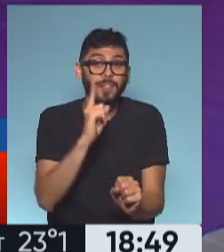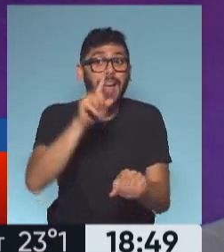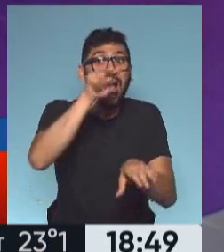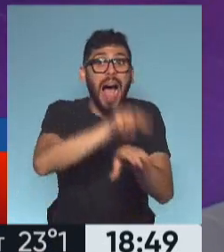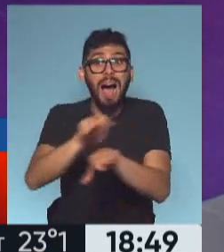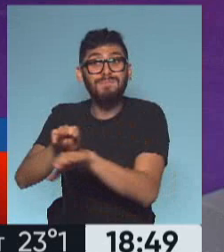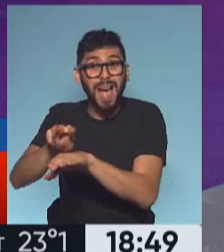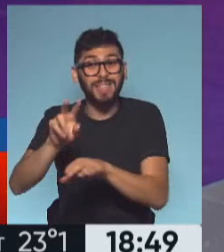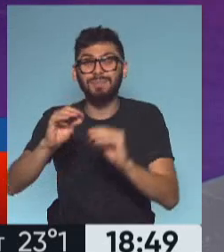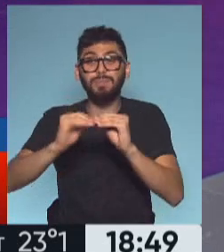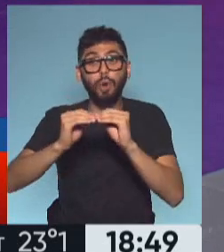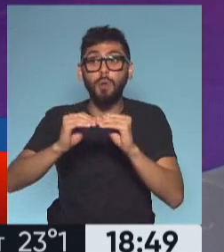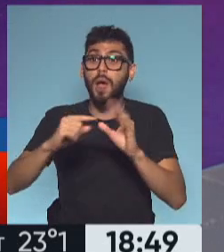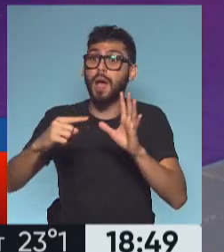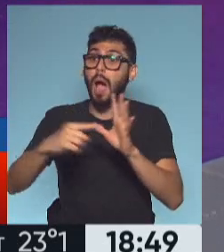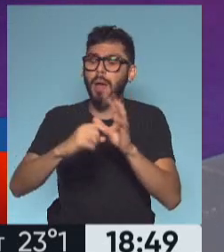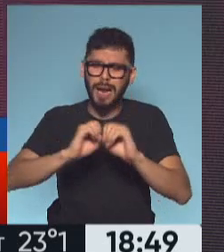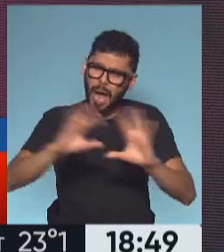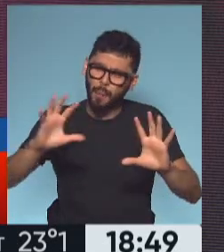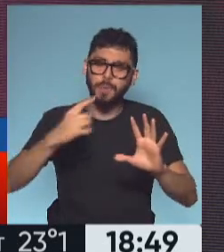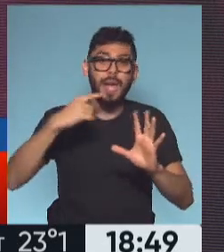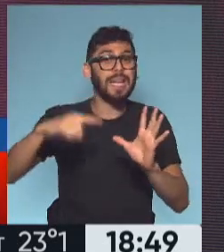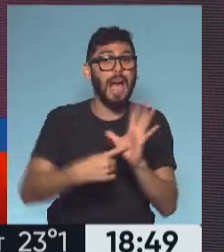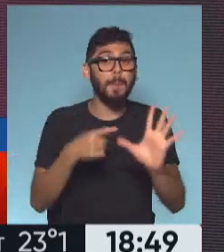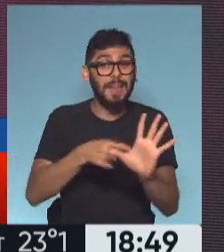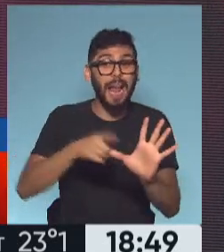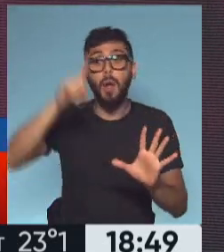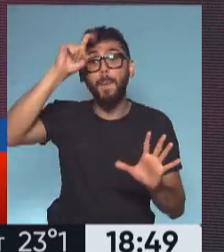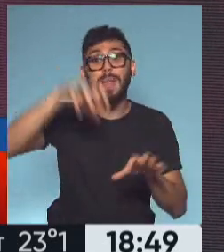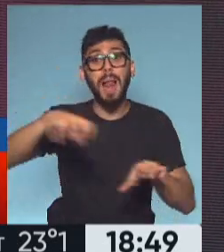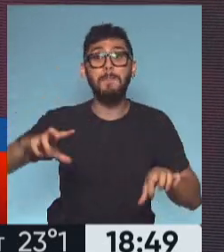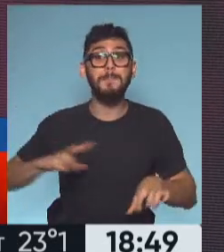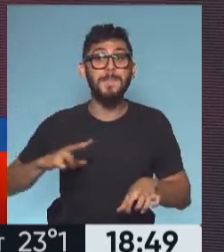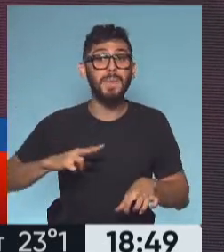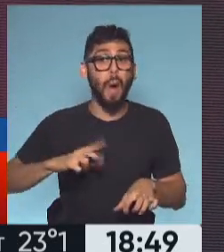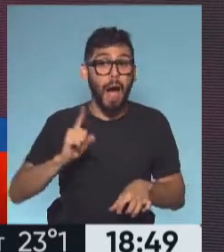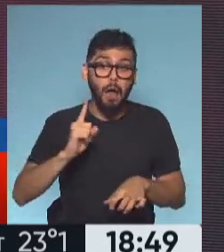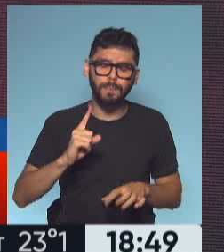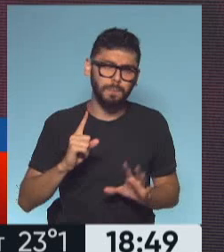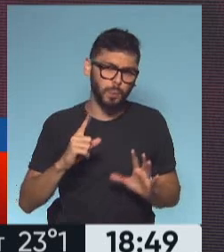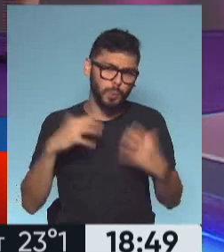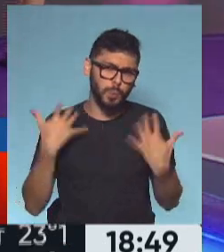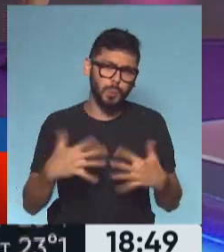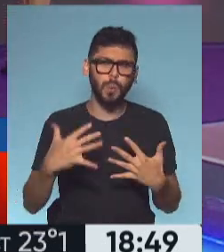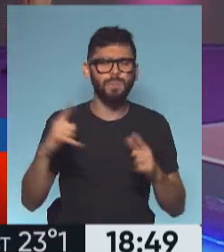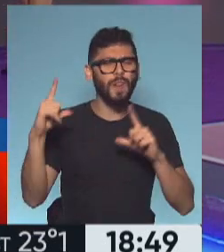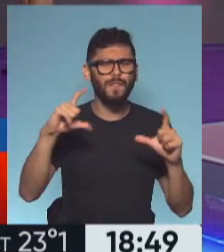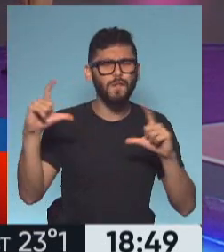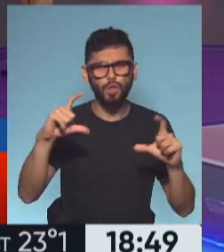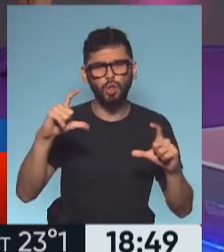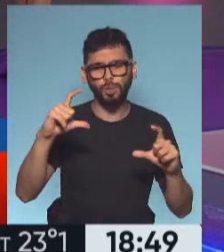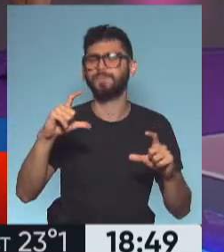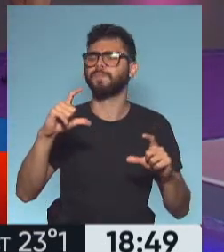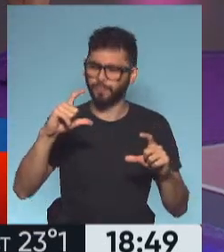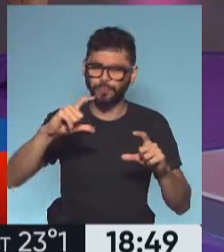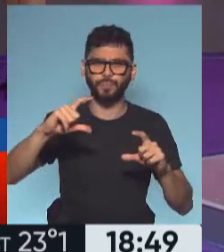siendo grave en toda la ciudad de Buenos Aires, es tremendo, sobre todo en el sector privado. Vamos a ver una foto a propósito. Tenemos doctor, un par de imágenes